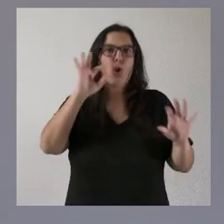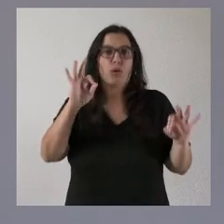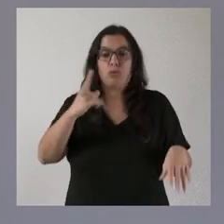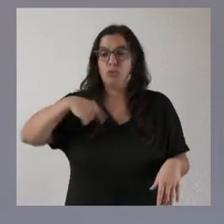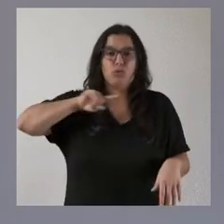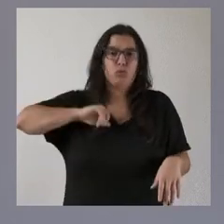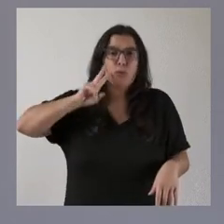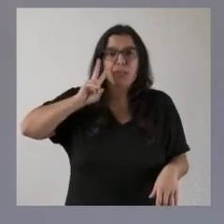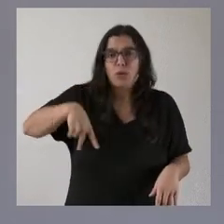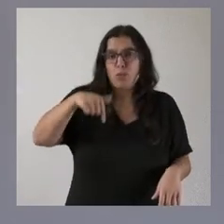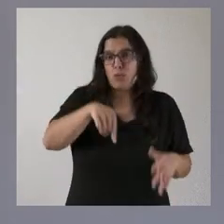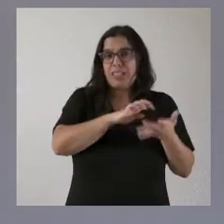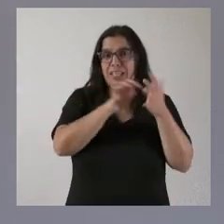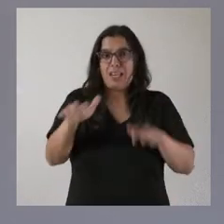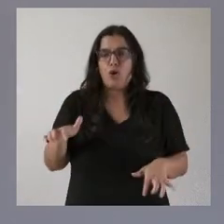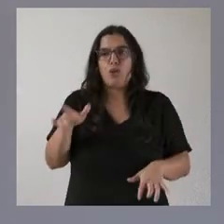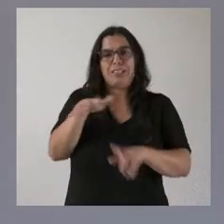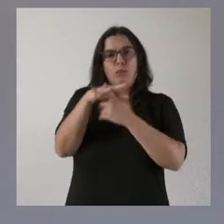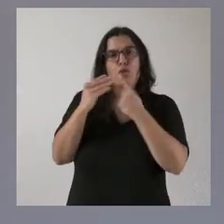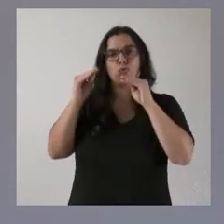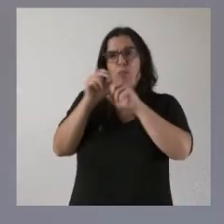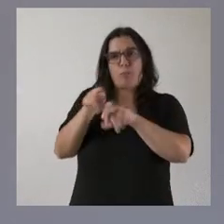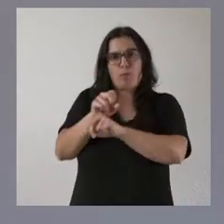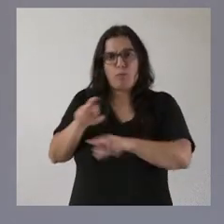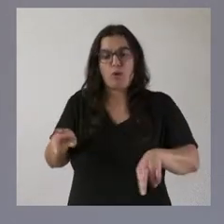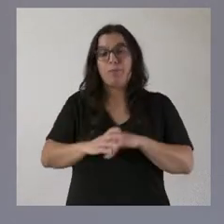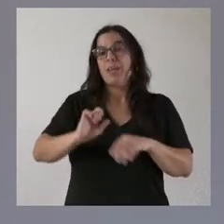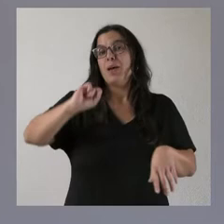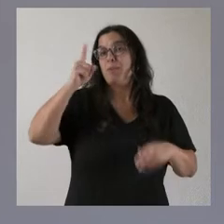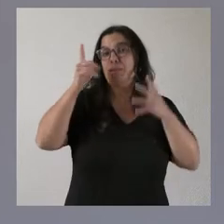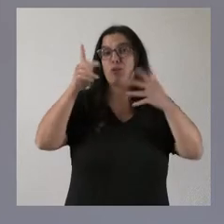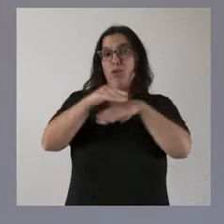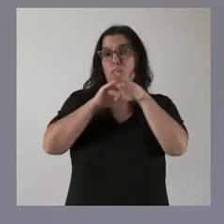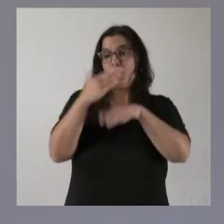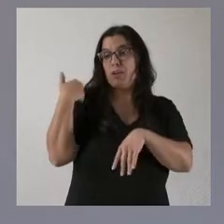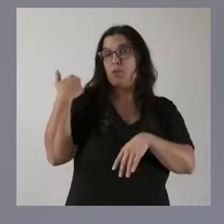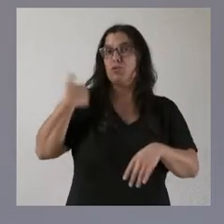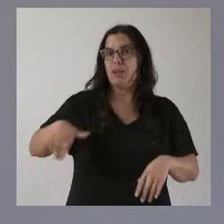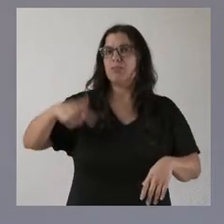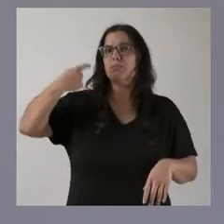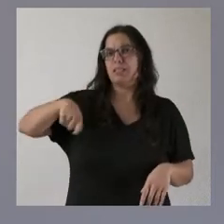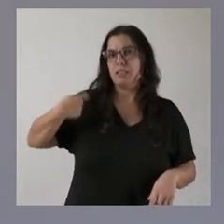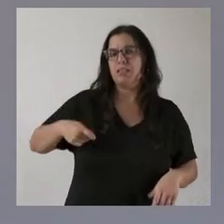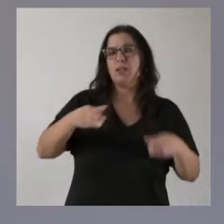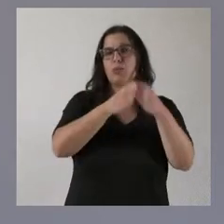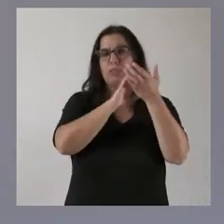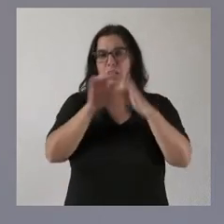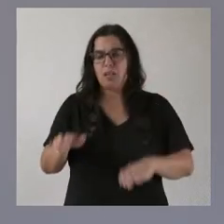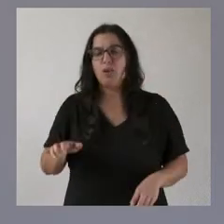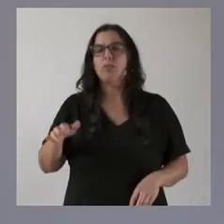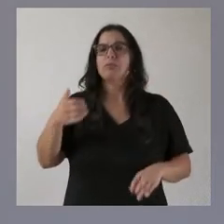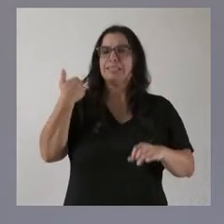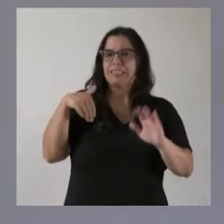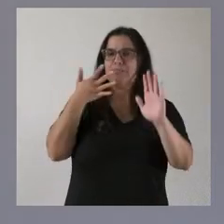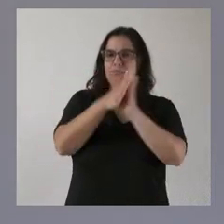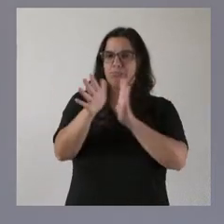reconociendo en castillero ese deterioro el primer consejo de Gobierno ya el presidente de la junta de Castilla y león dio cuenta